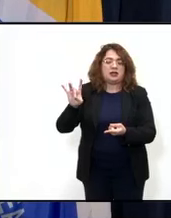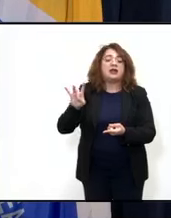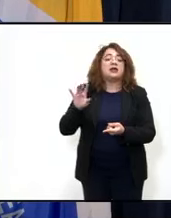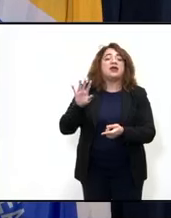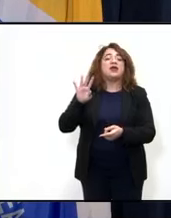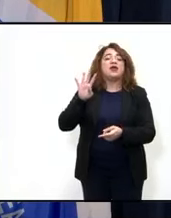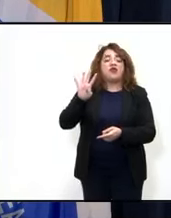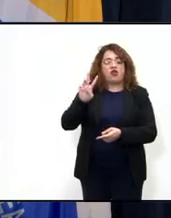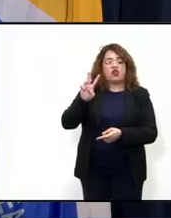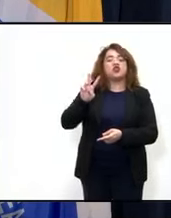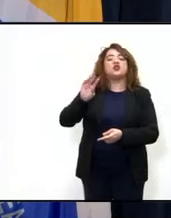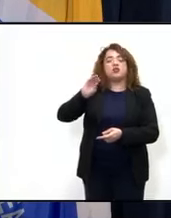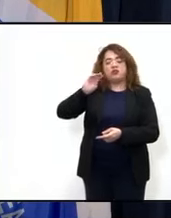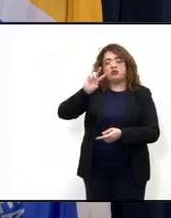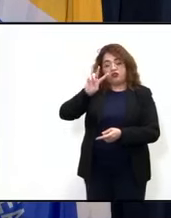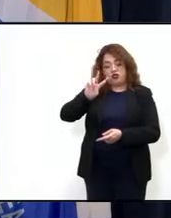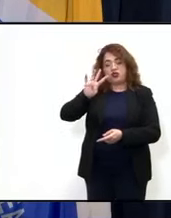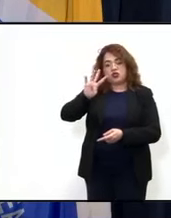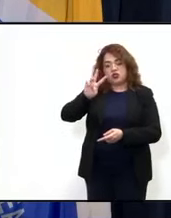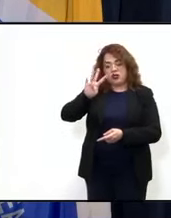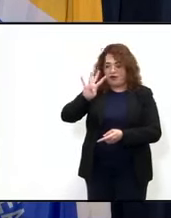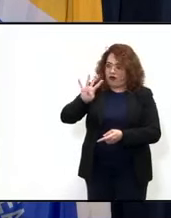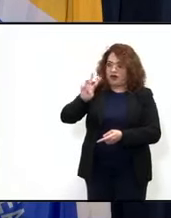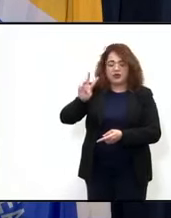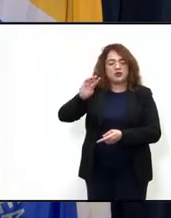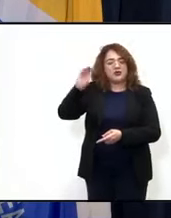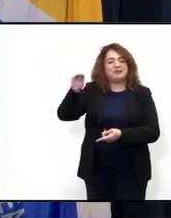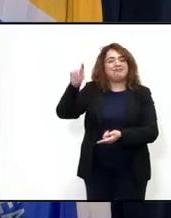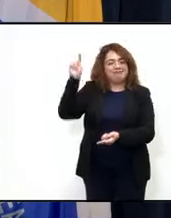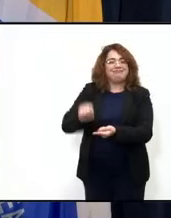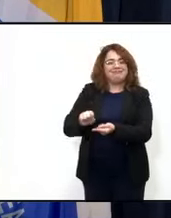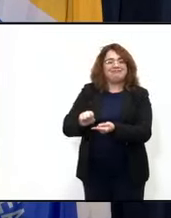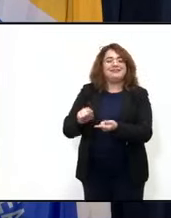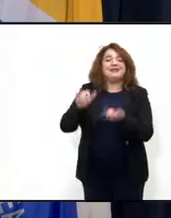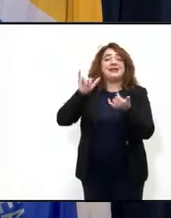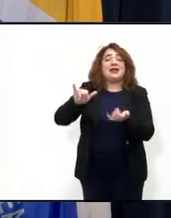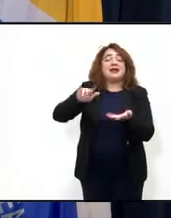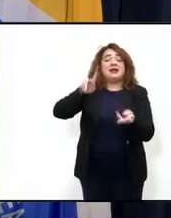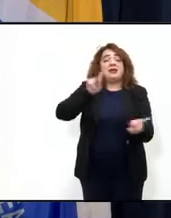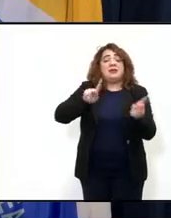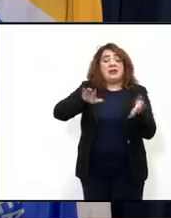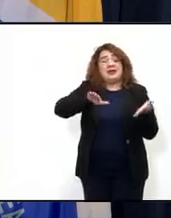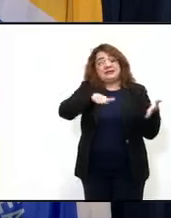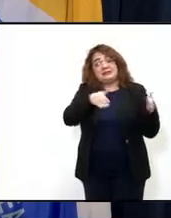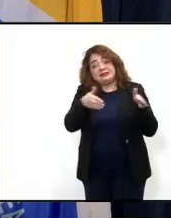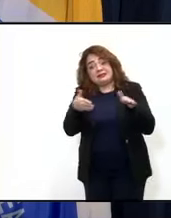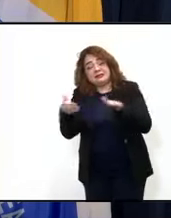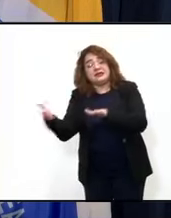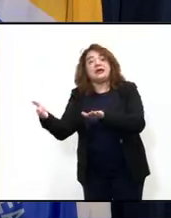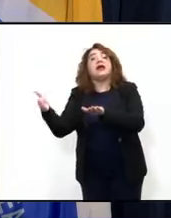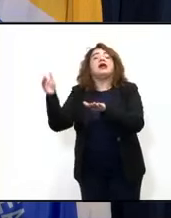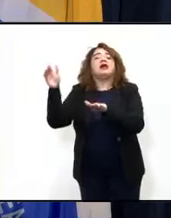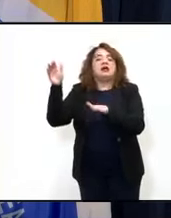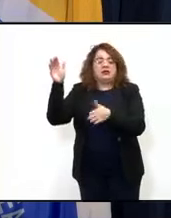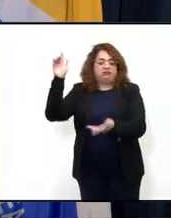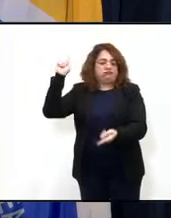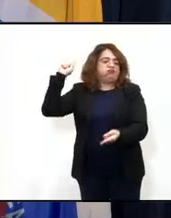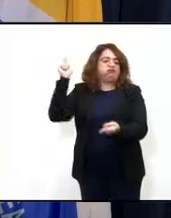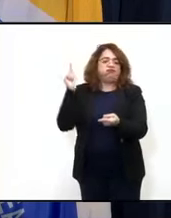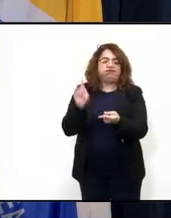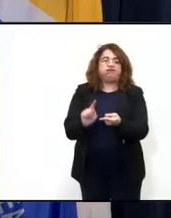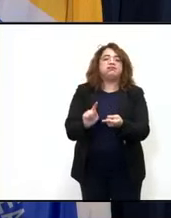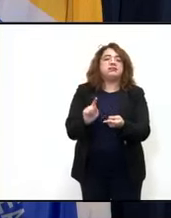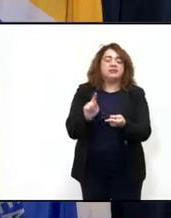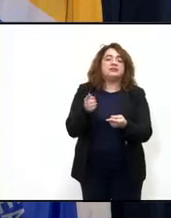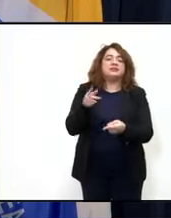del 42%. La cantidad de personas que mueren por COVID-19 también ha disminuido. Hemos perdido